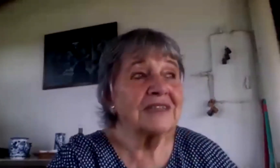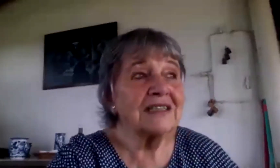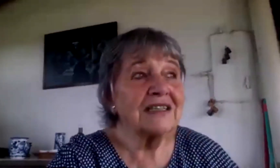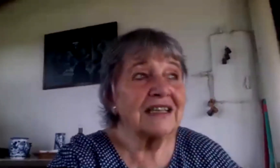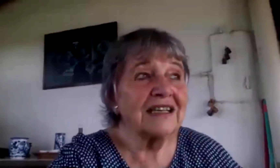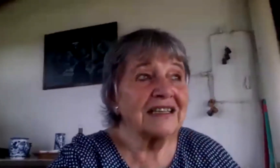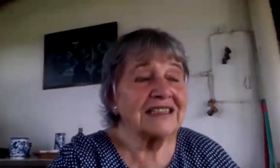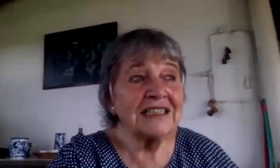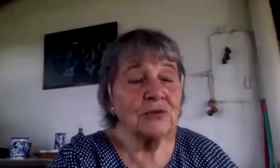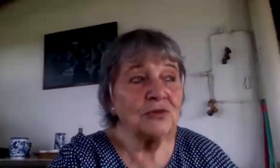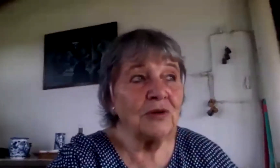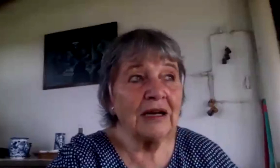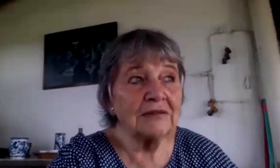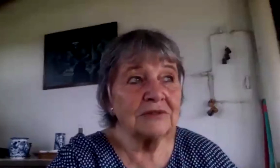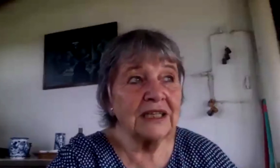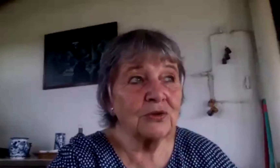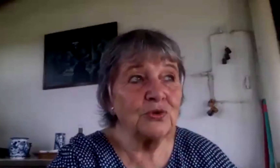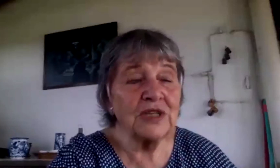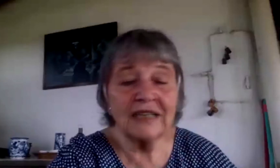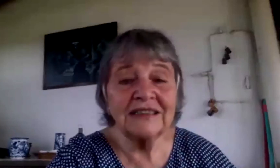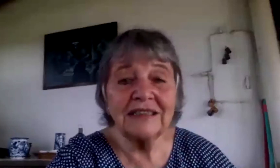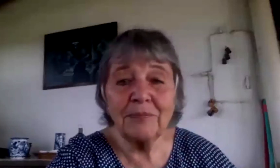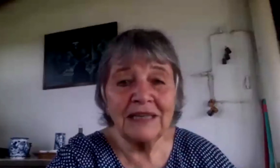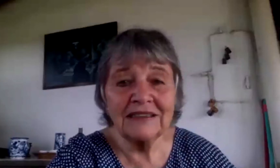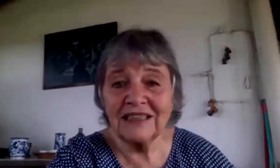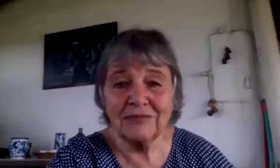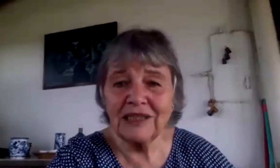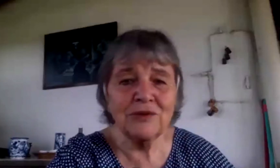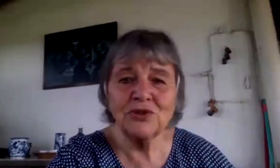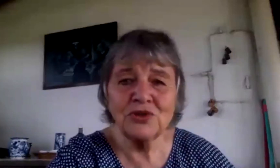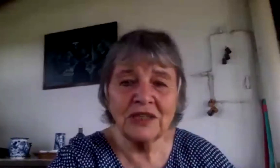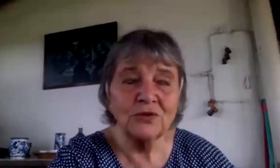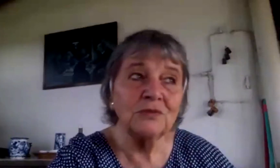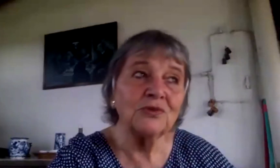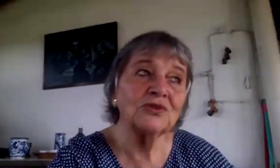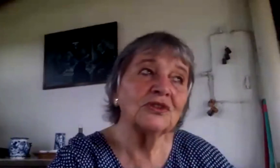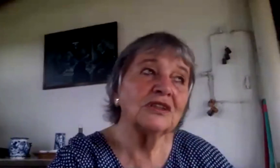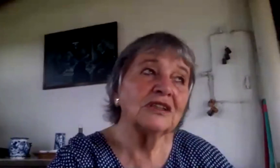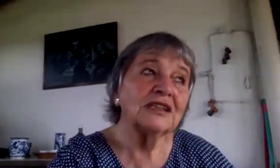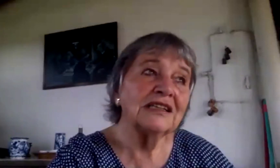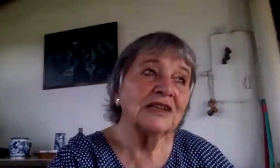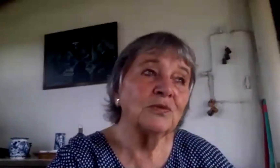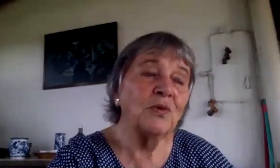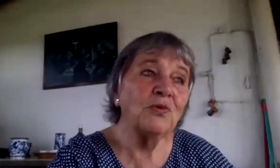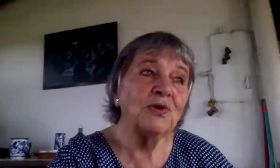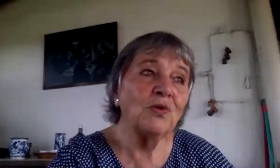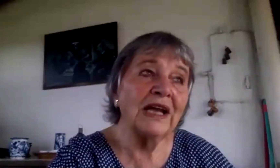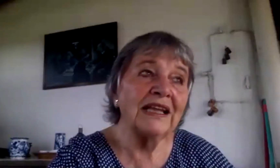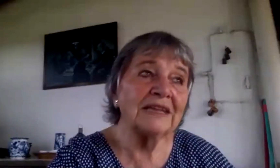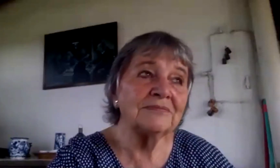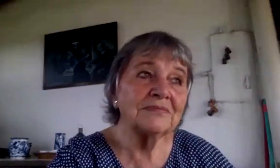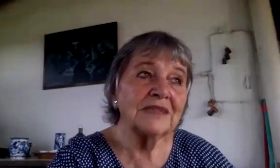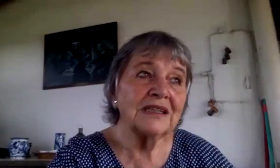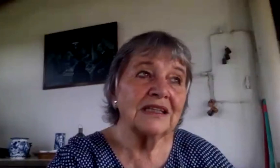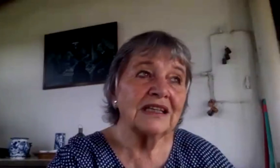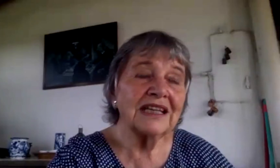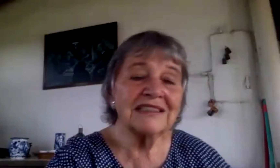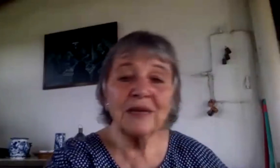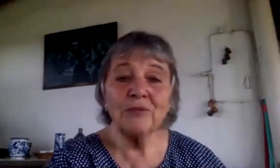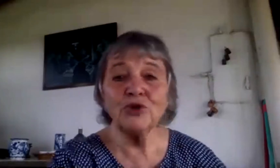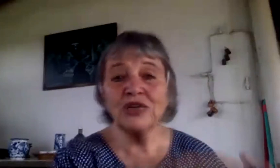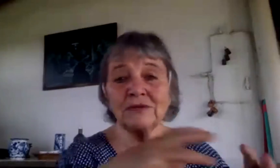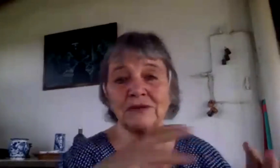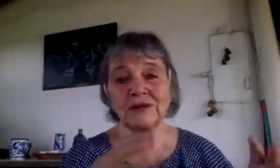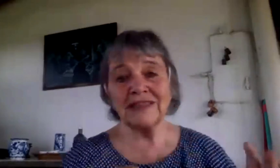Zhenia Dumnova, una rusa artista plástica maravillosa que tuvimos, la tuvimos muy vinculada, que